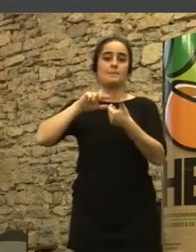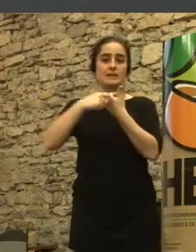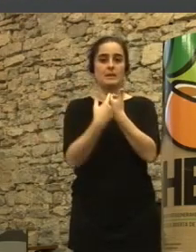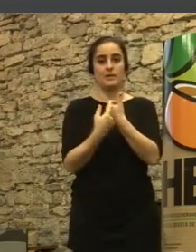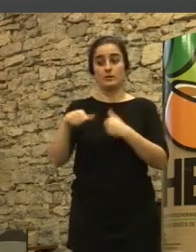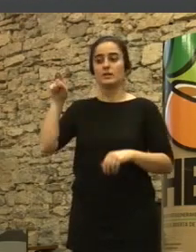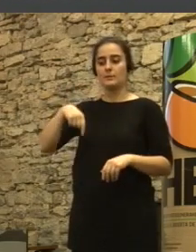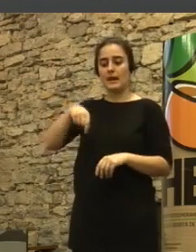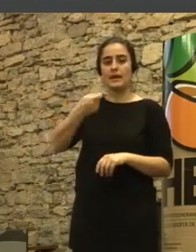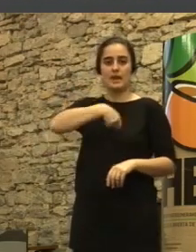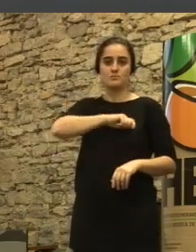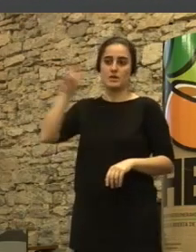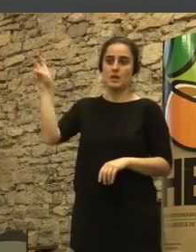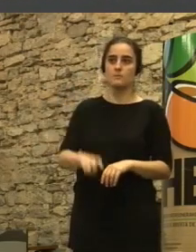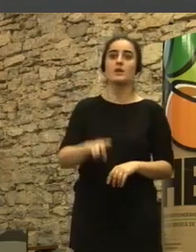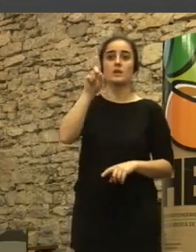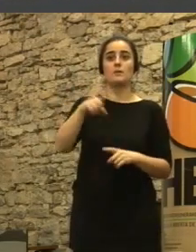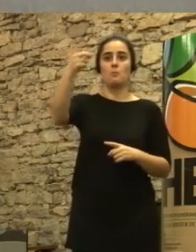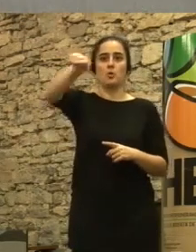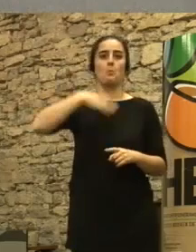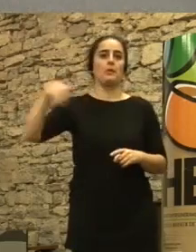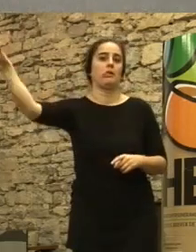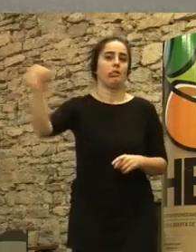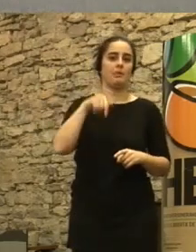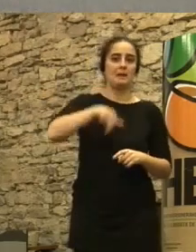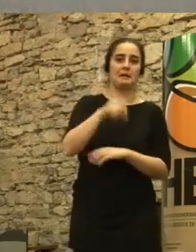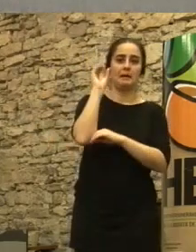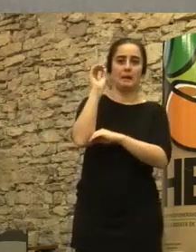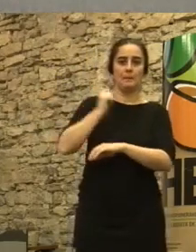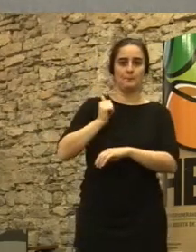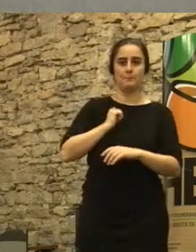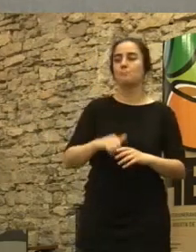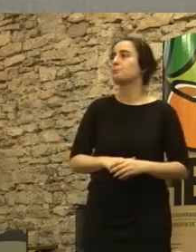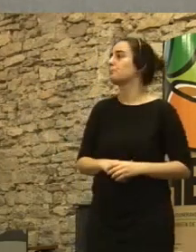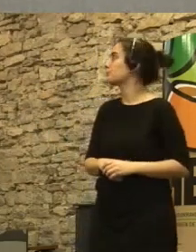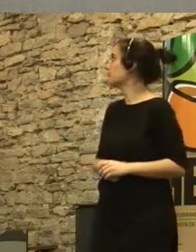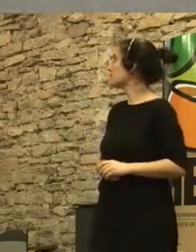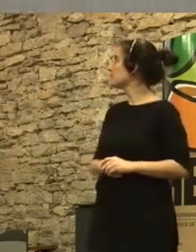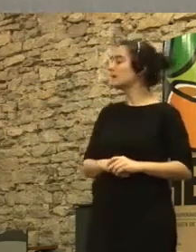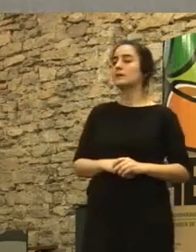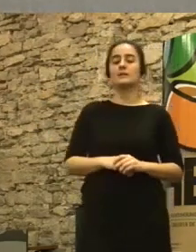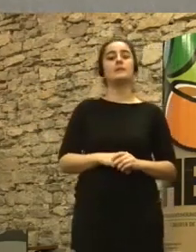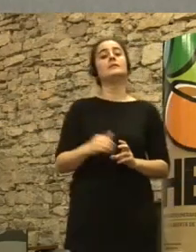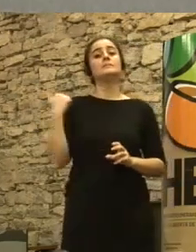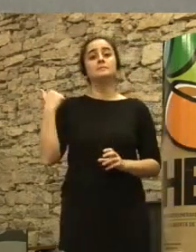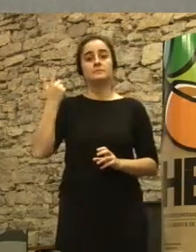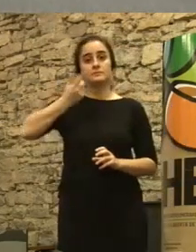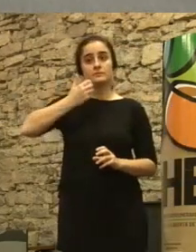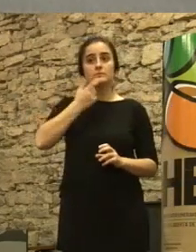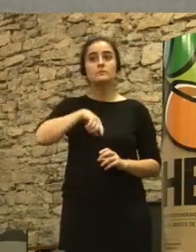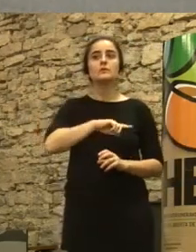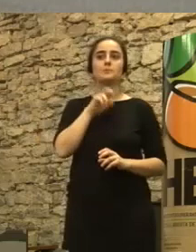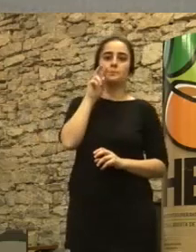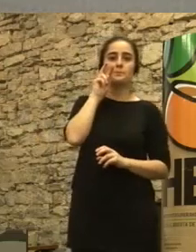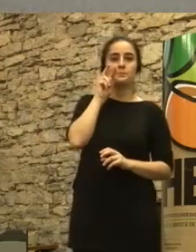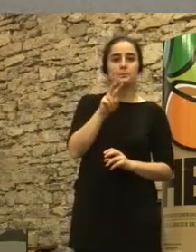también, otra fuera de serie que podríais llamar. Y luego, mirar esto, aquí sí entramos a ver cómo